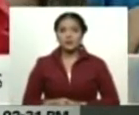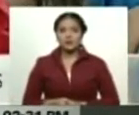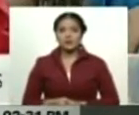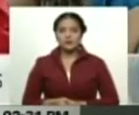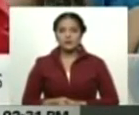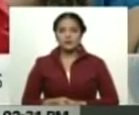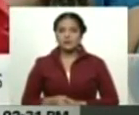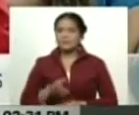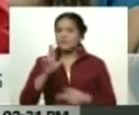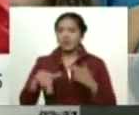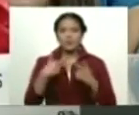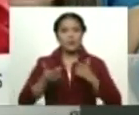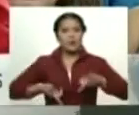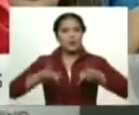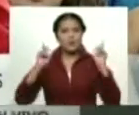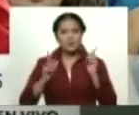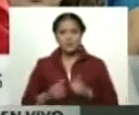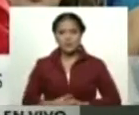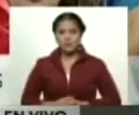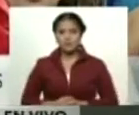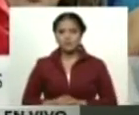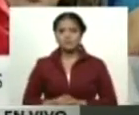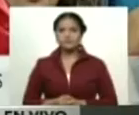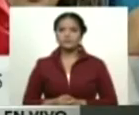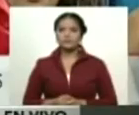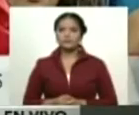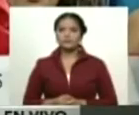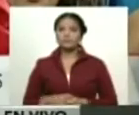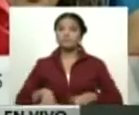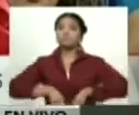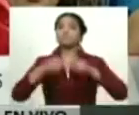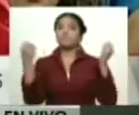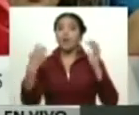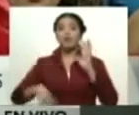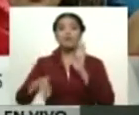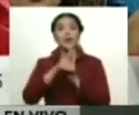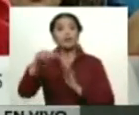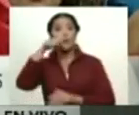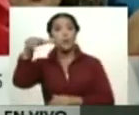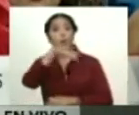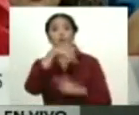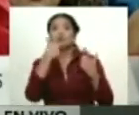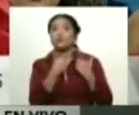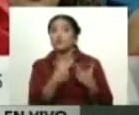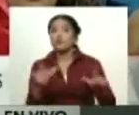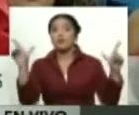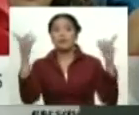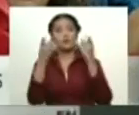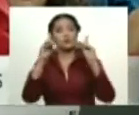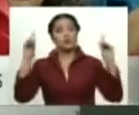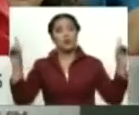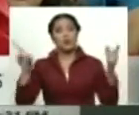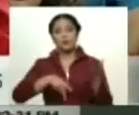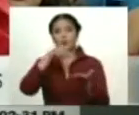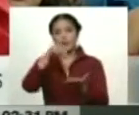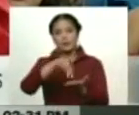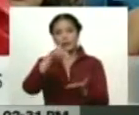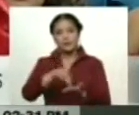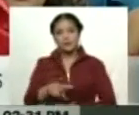por ninguna razón, que se vulnere el derecho del pueblo a su libertad, a su democracia, a su